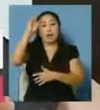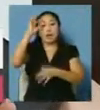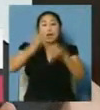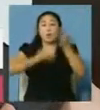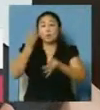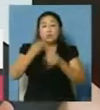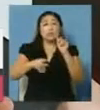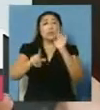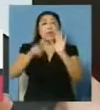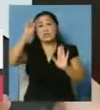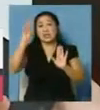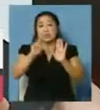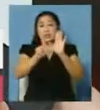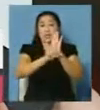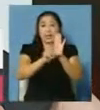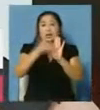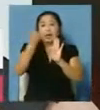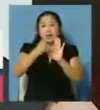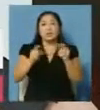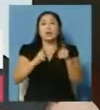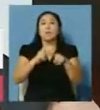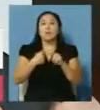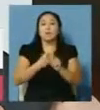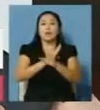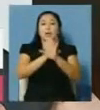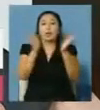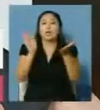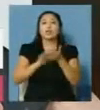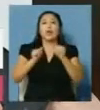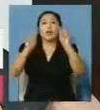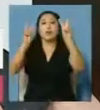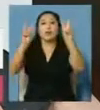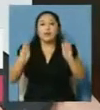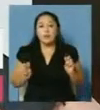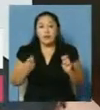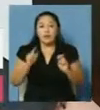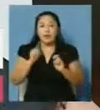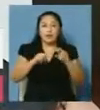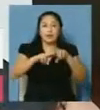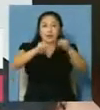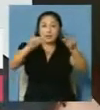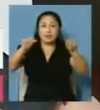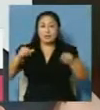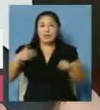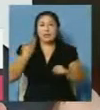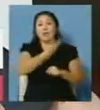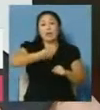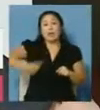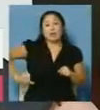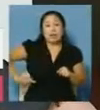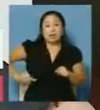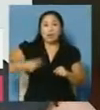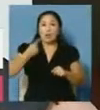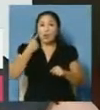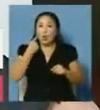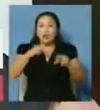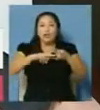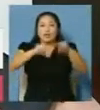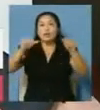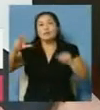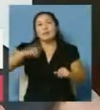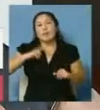acá nosotros hemos fijado una política clara en lo que hace al tema de lo que son las tierras fiscales. Y menos si son tierras